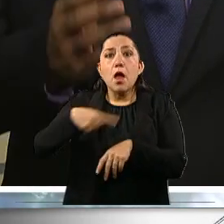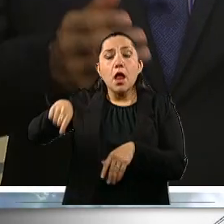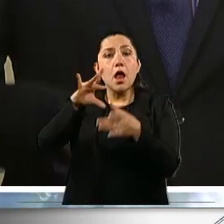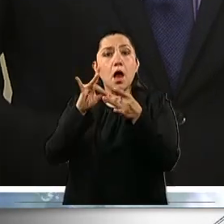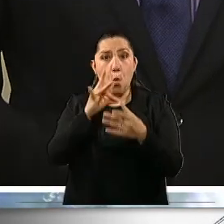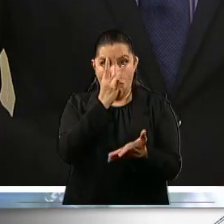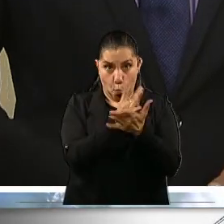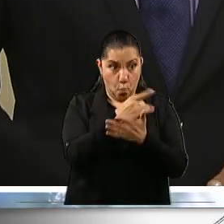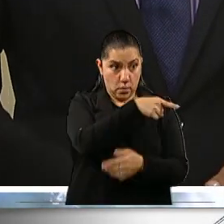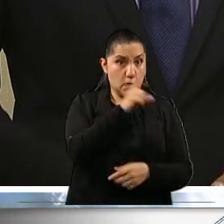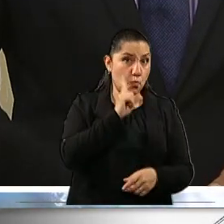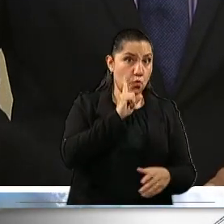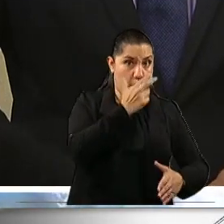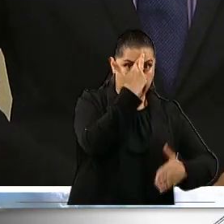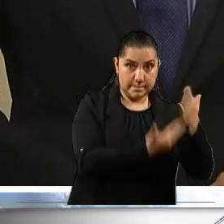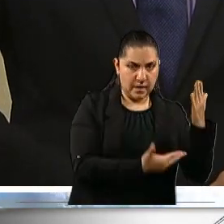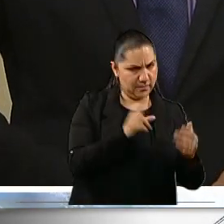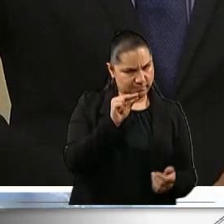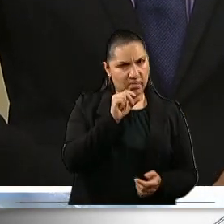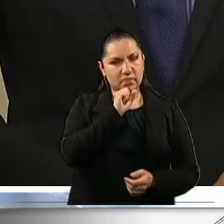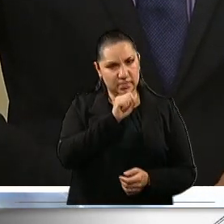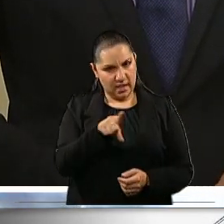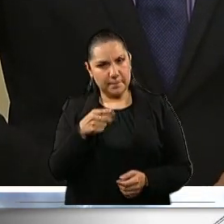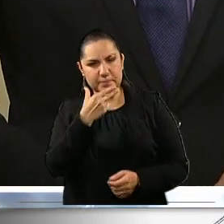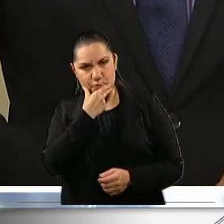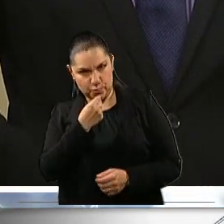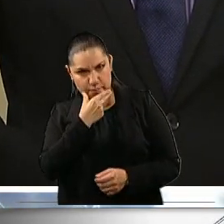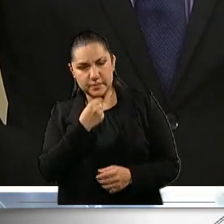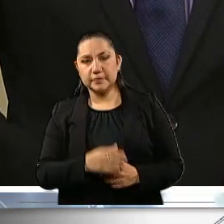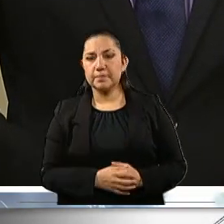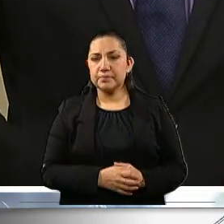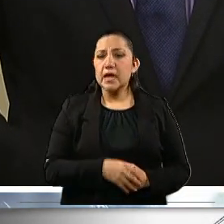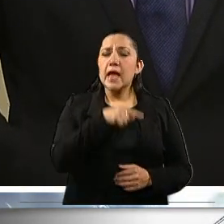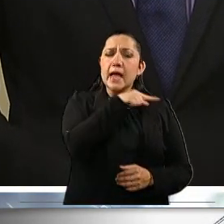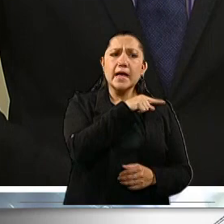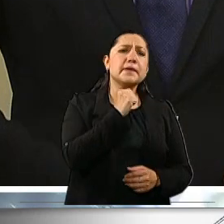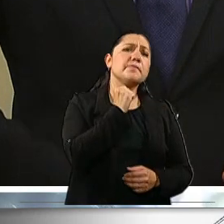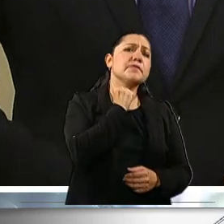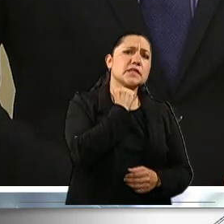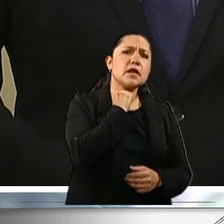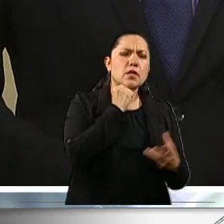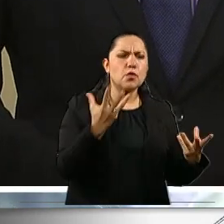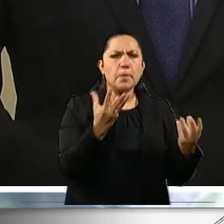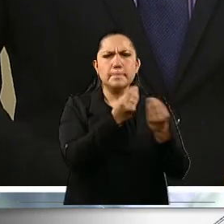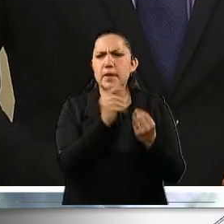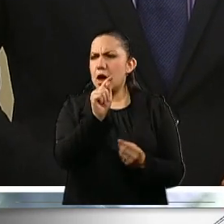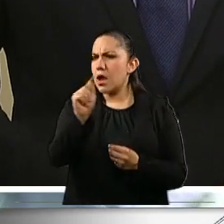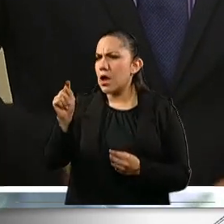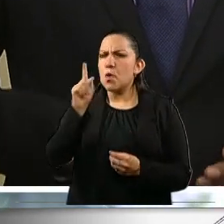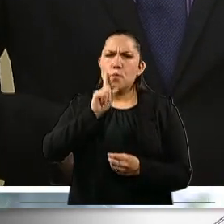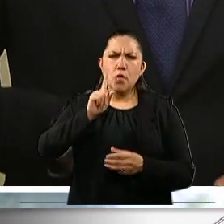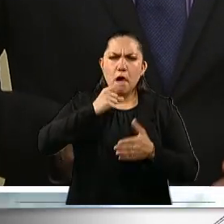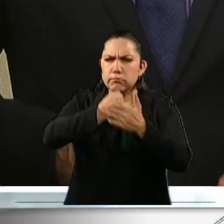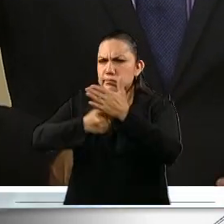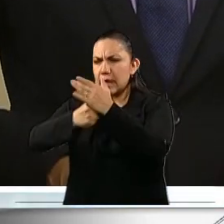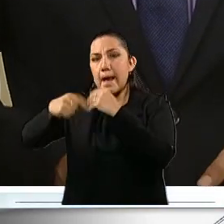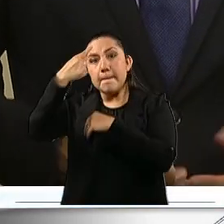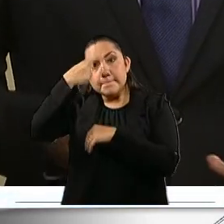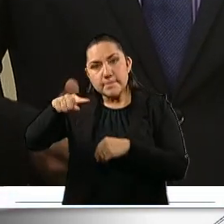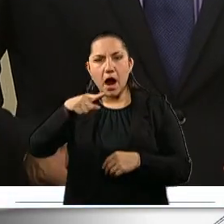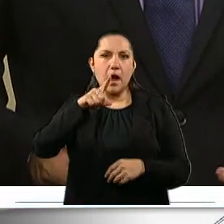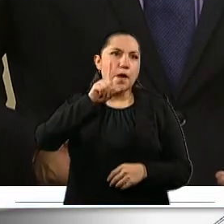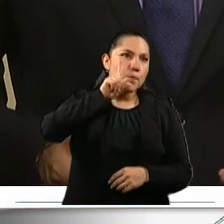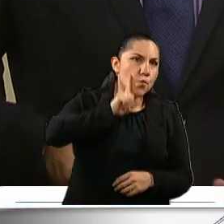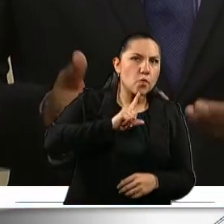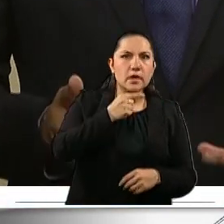el senador estuvo acompañado por activistas de la alianza por las maternidades e infancias Quienes se unieron a este llamado para aprobar esta minuta